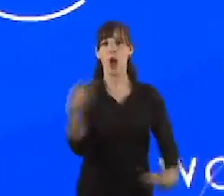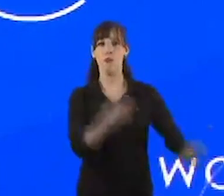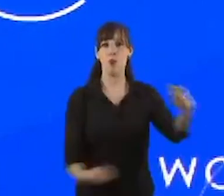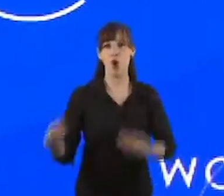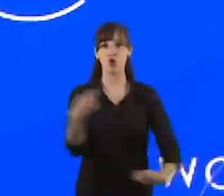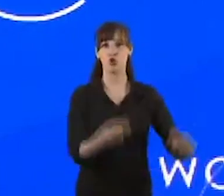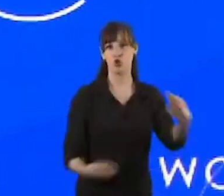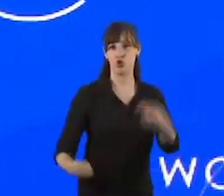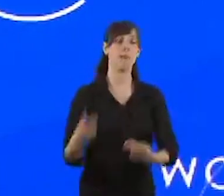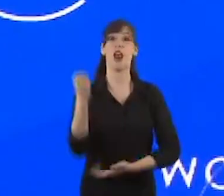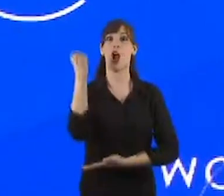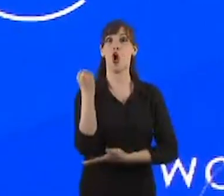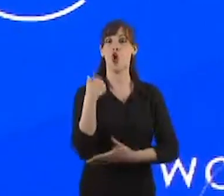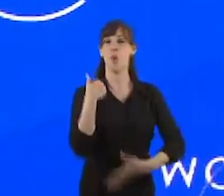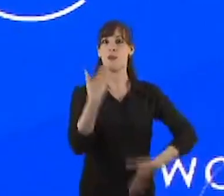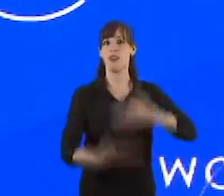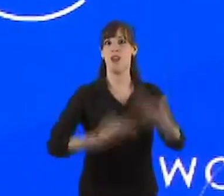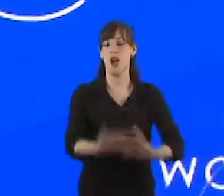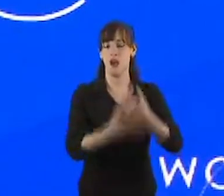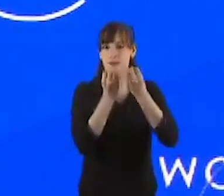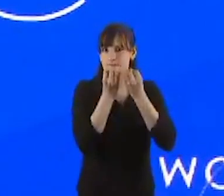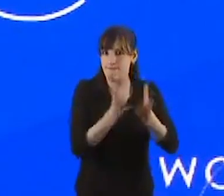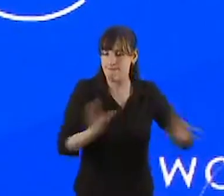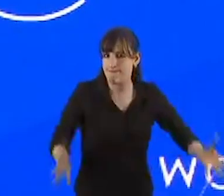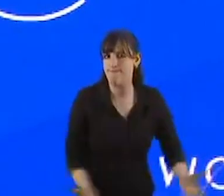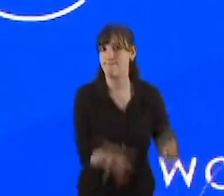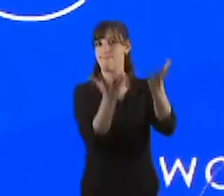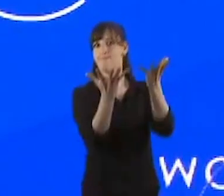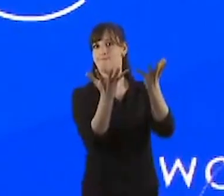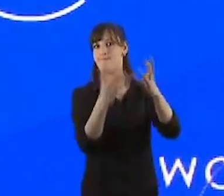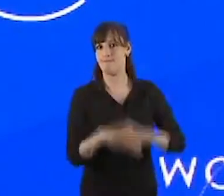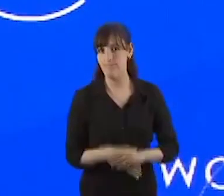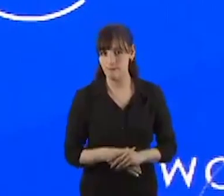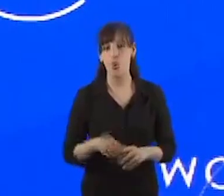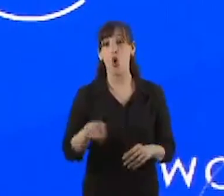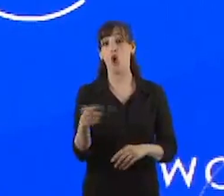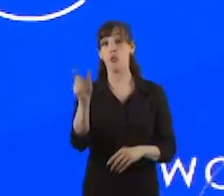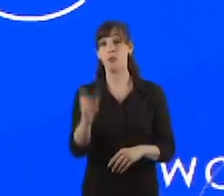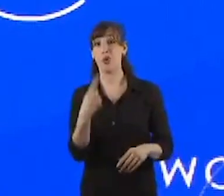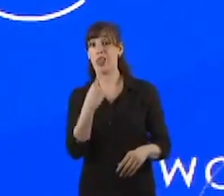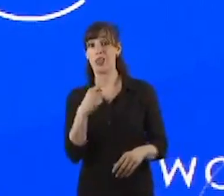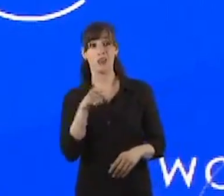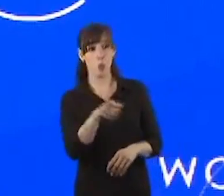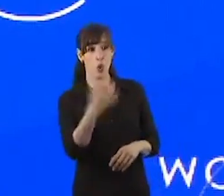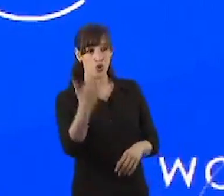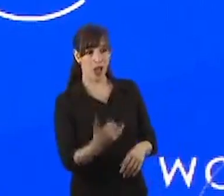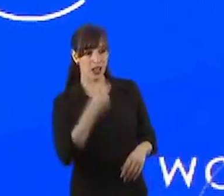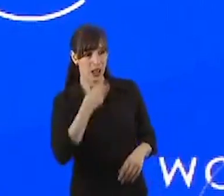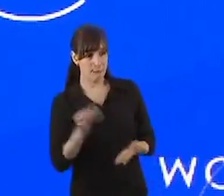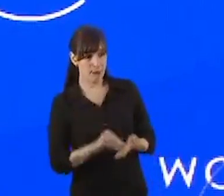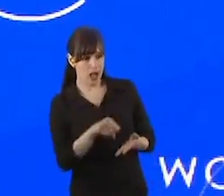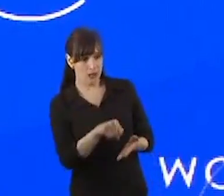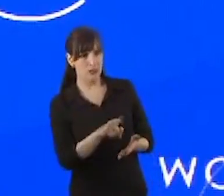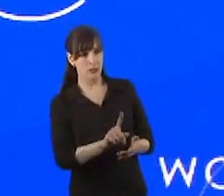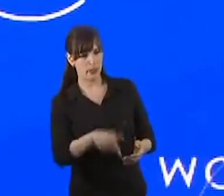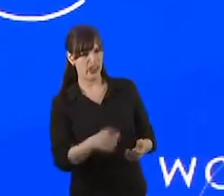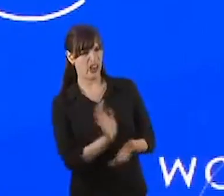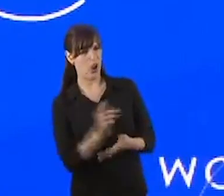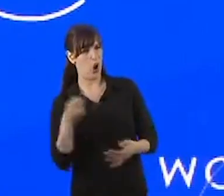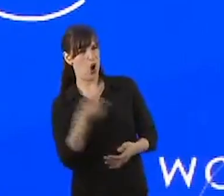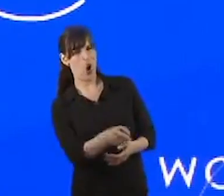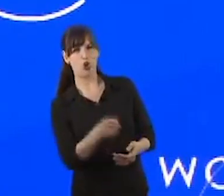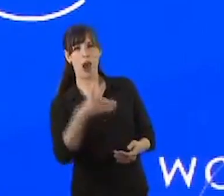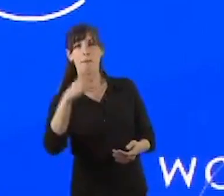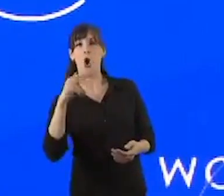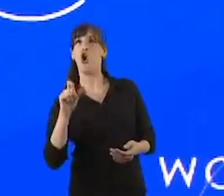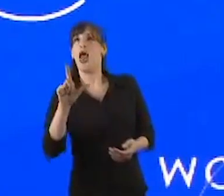que jamás hayamos vivido. Que nadie les diga que su ambición es inmoral. Si ustedes ganan dinero es porque